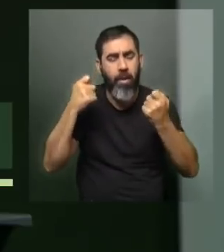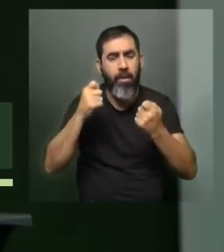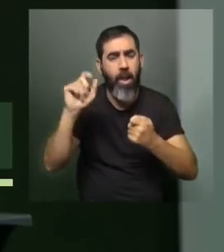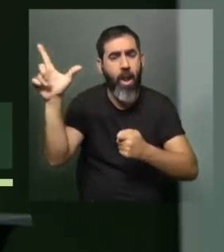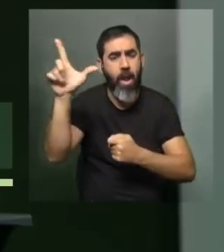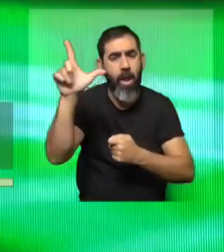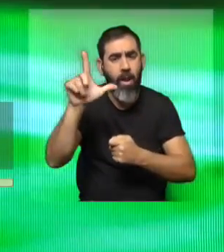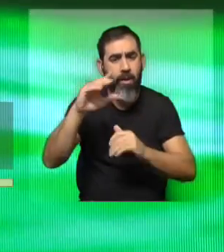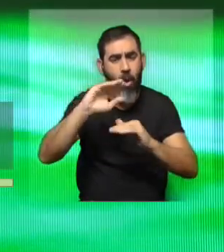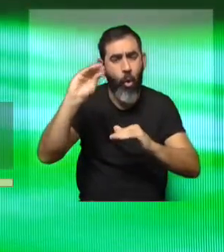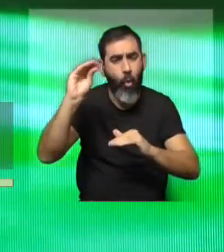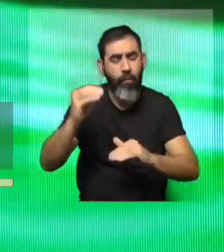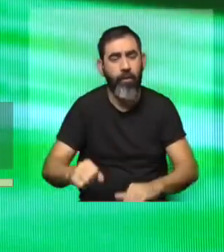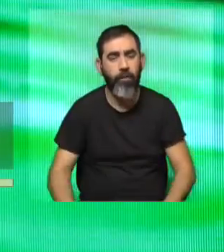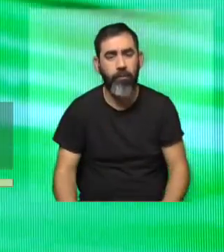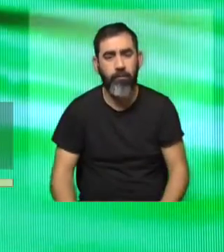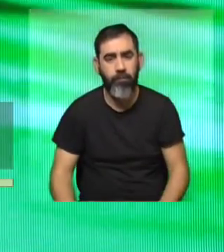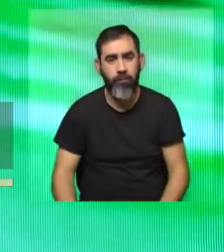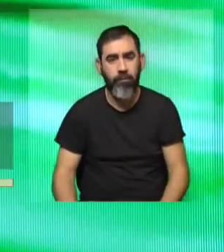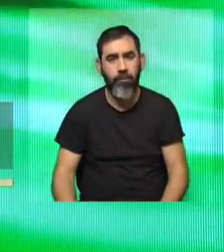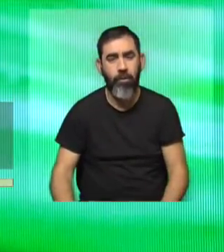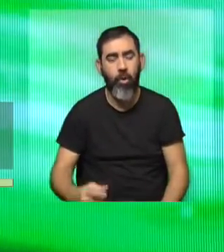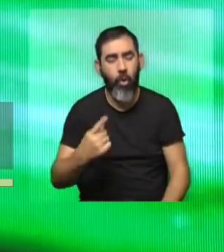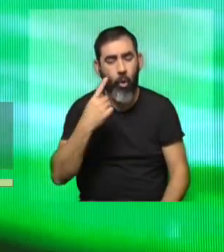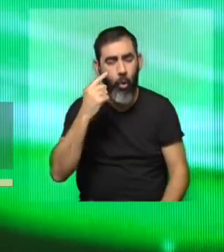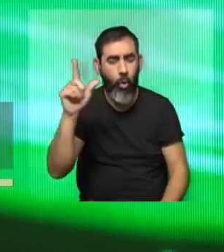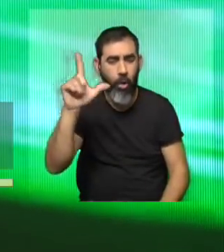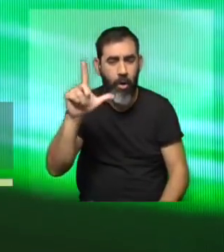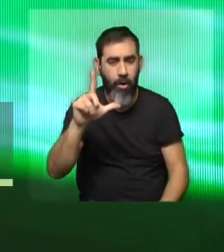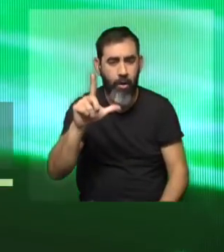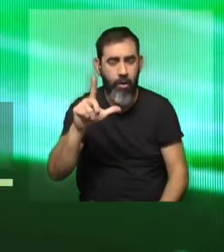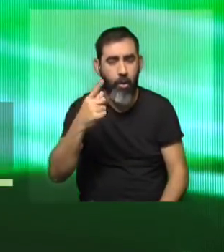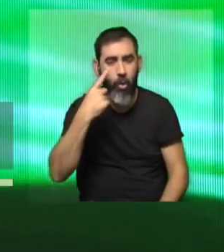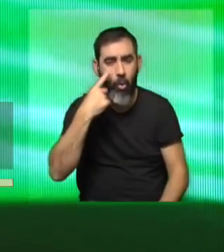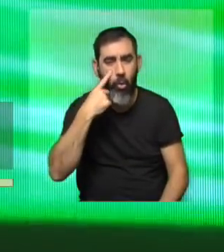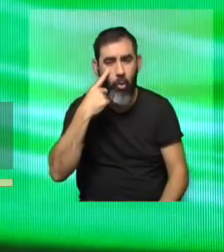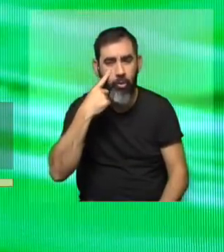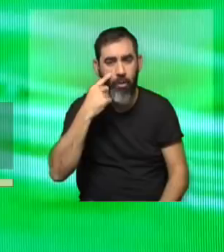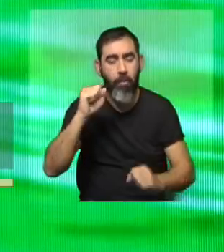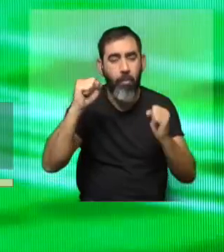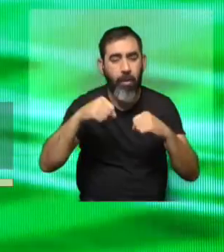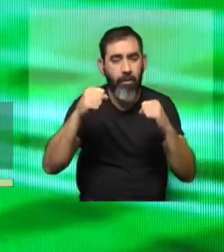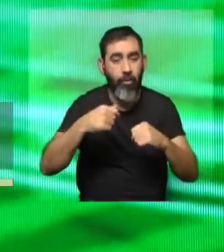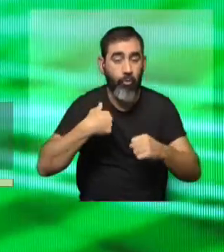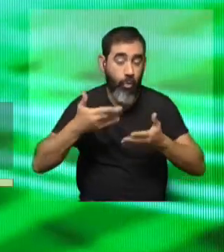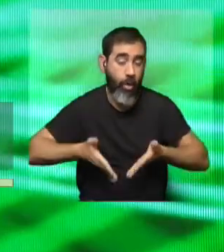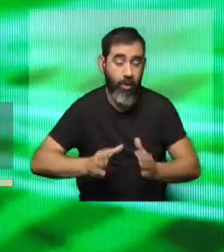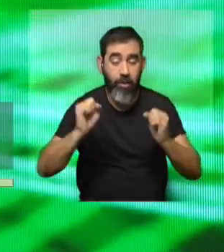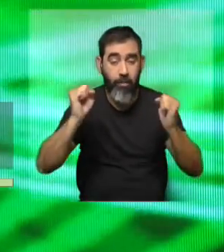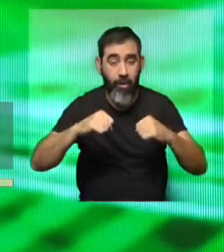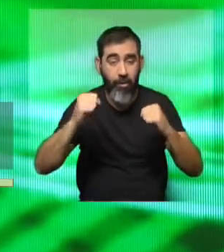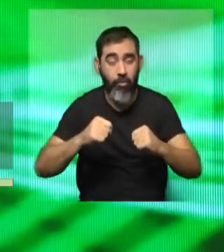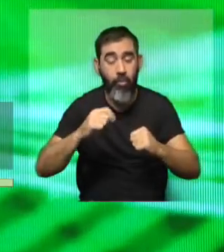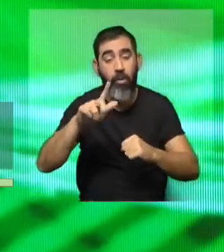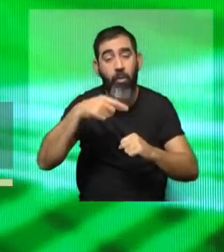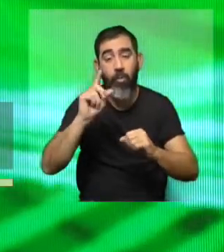larrañada desde muy chico así decía Jorge lo conozco de Jorge larrañal lo conozco de paysandú Yo soy allá también y bueno